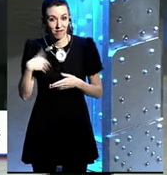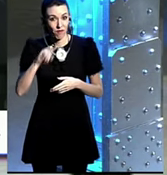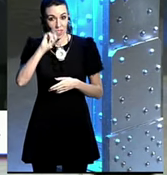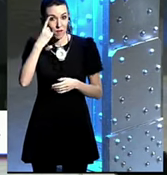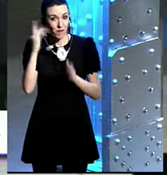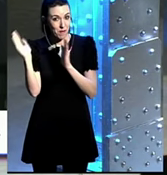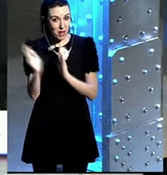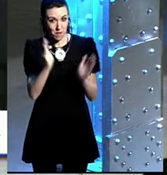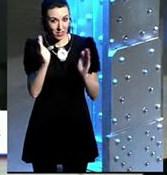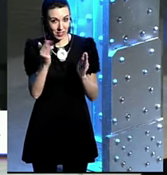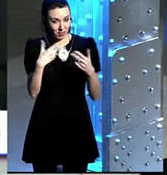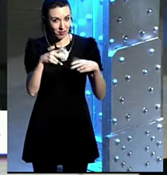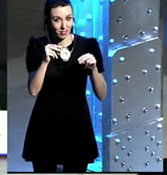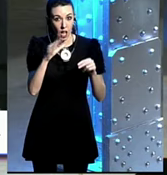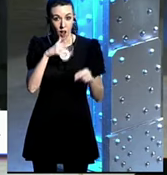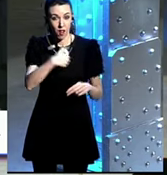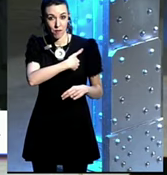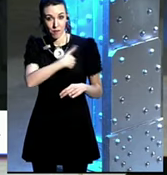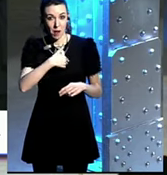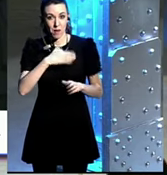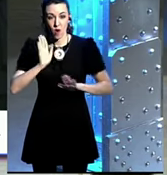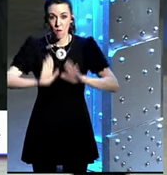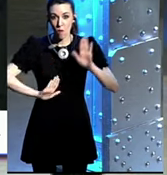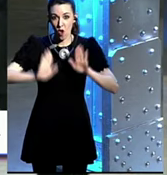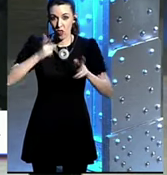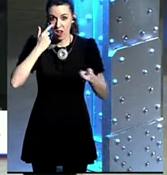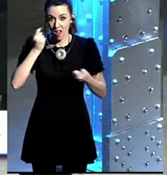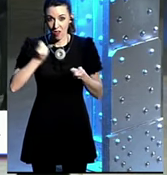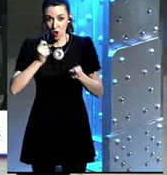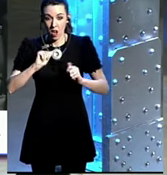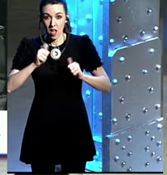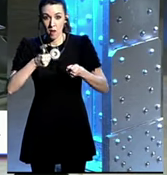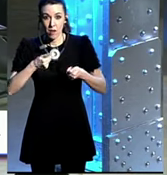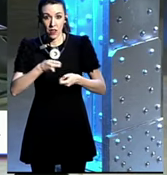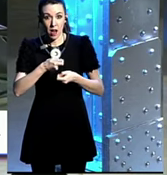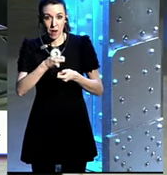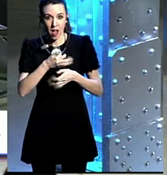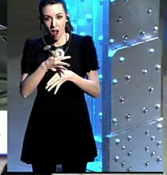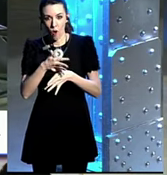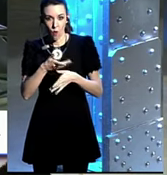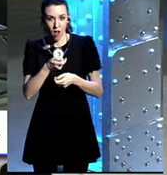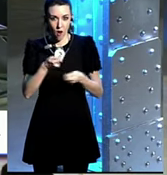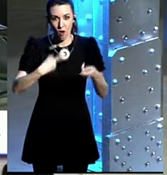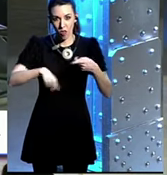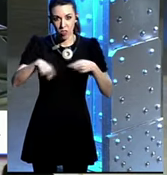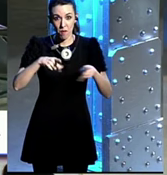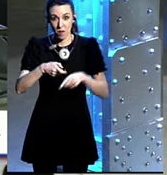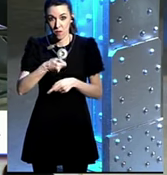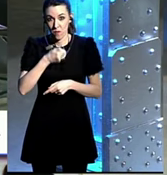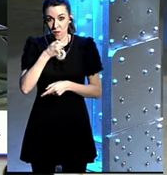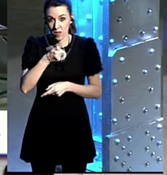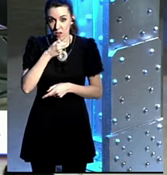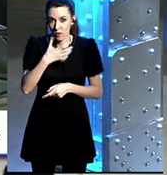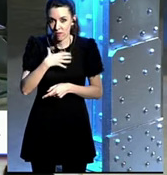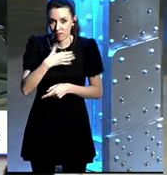primera parte. Ahora mi función como moderador, conductor, sería empezar a repartir juego, pero ya que tengo el micrófono, no